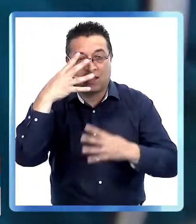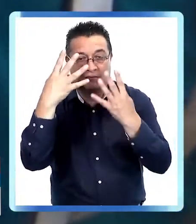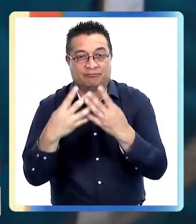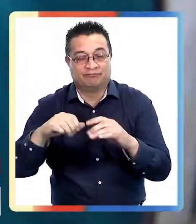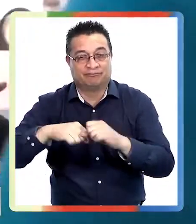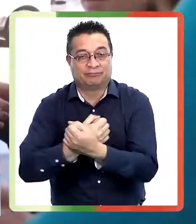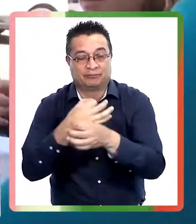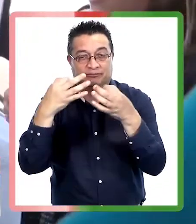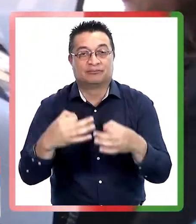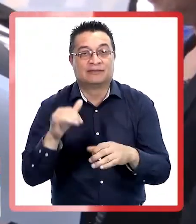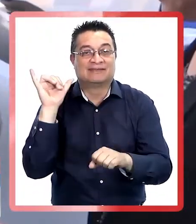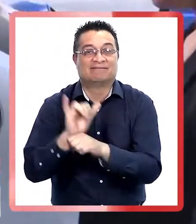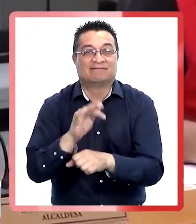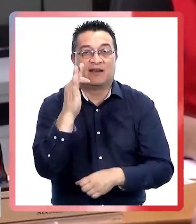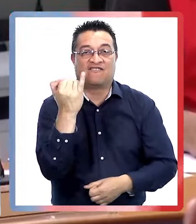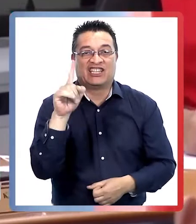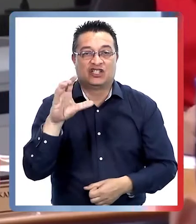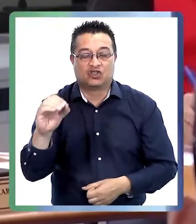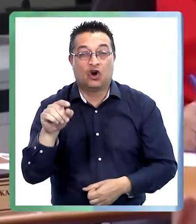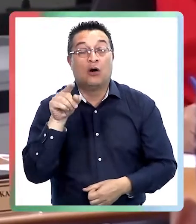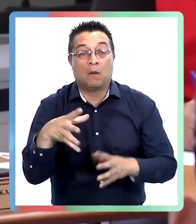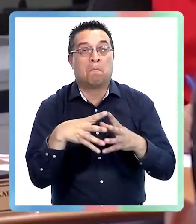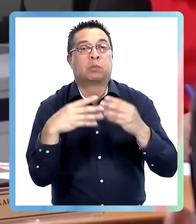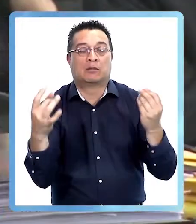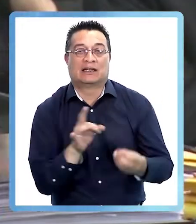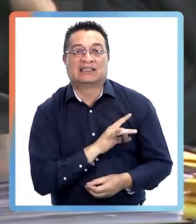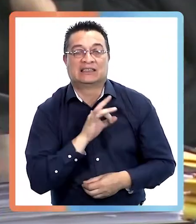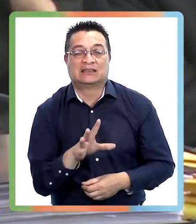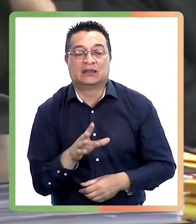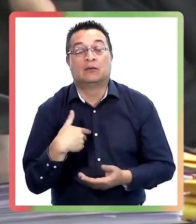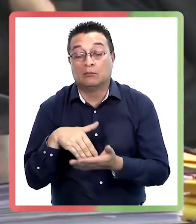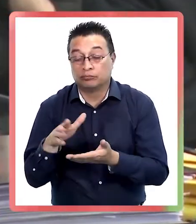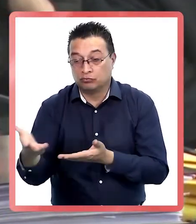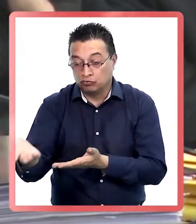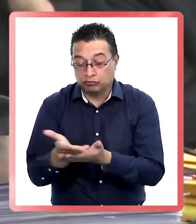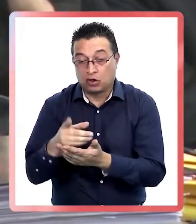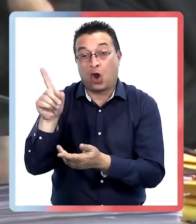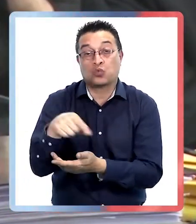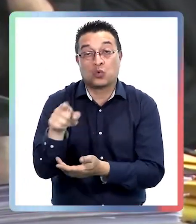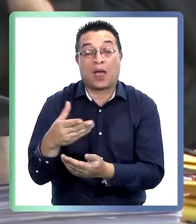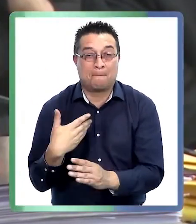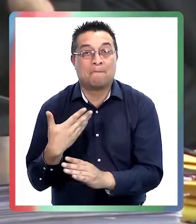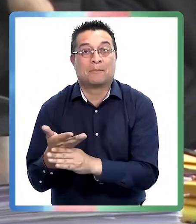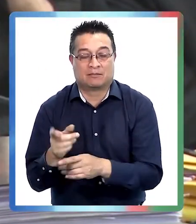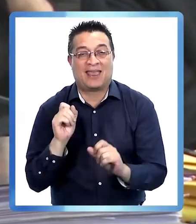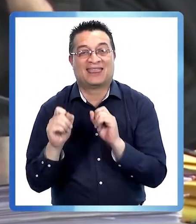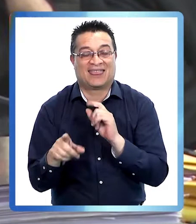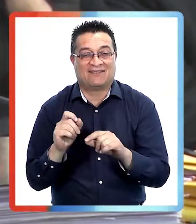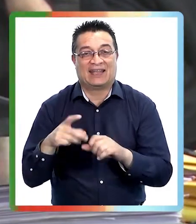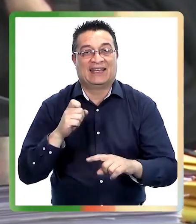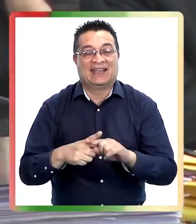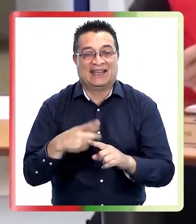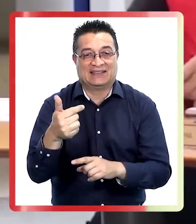cárcel efectiva por el delito de fraude al fisco, huyó del país tras el rechazo del recurso de nulidad presentado por la